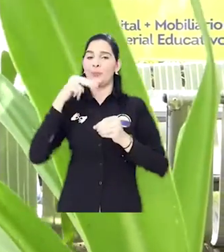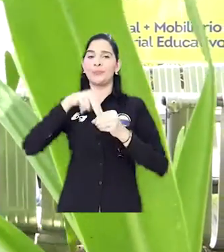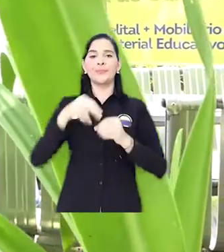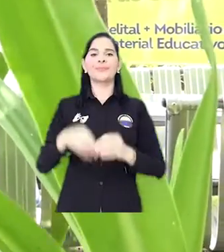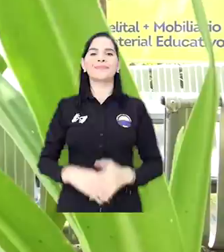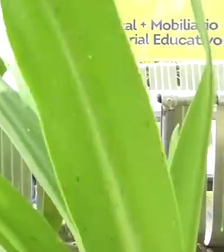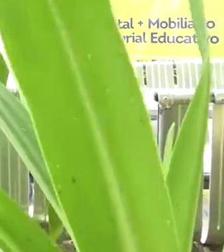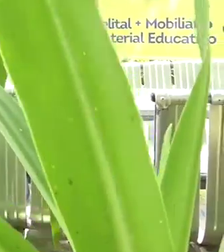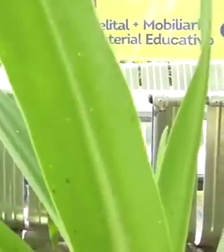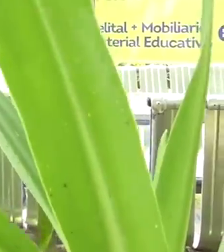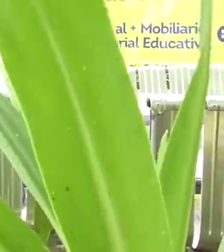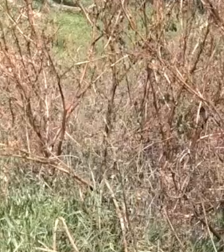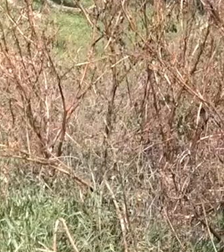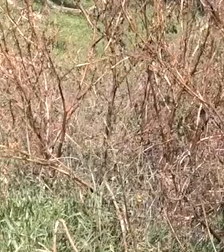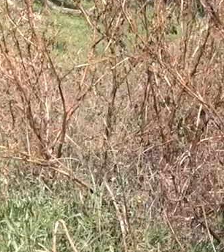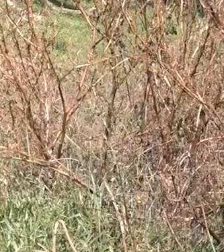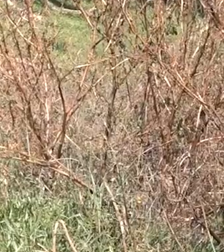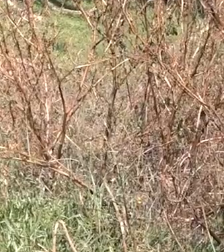comunidad.